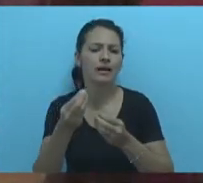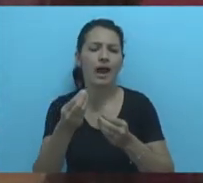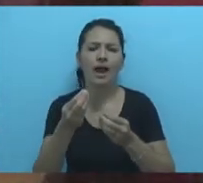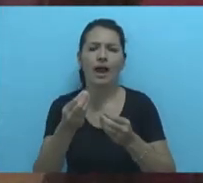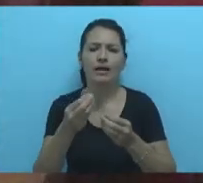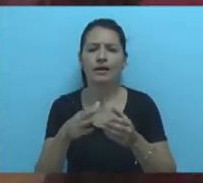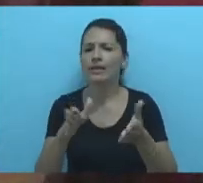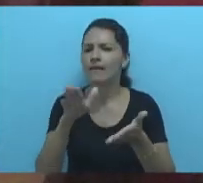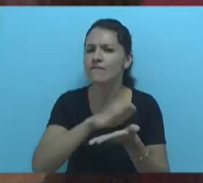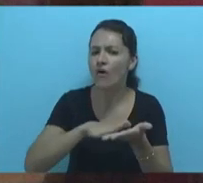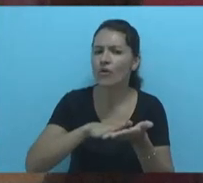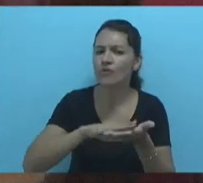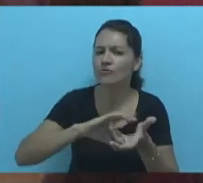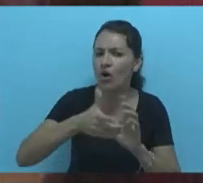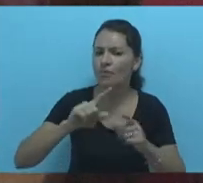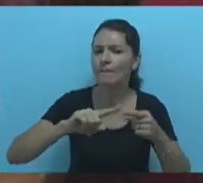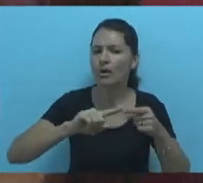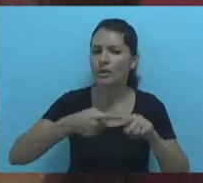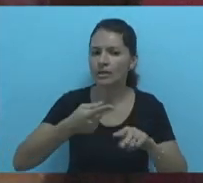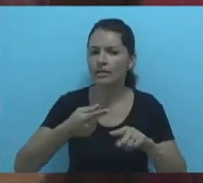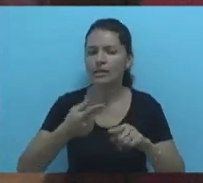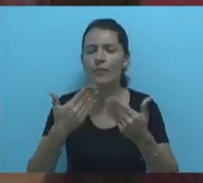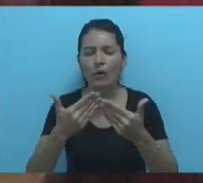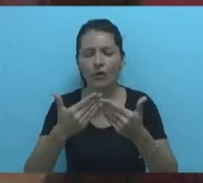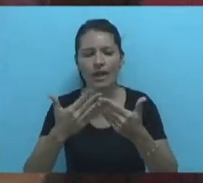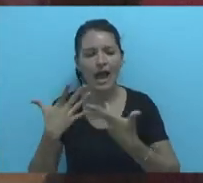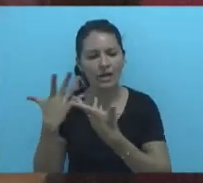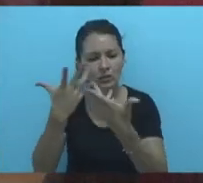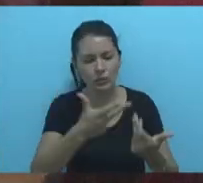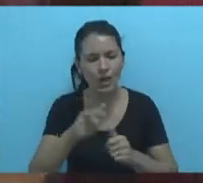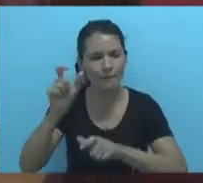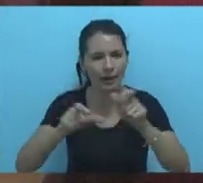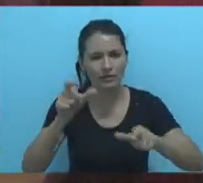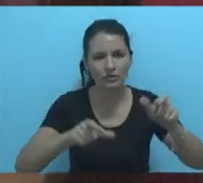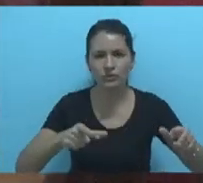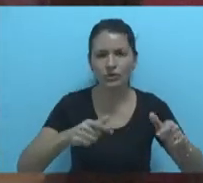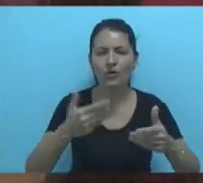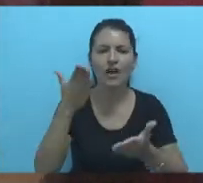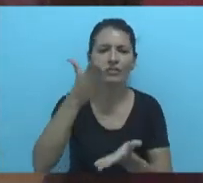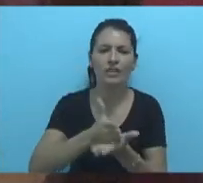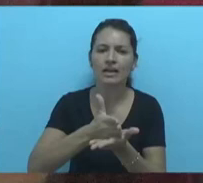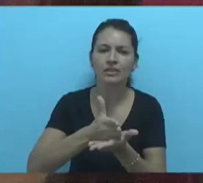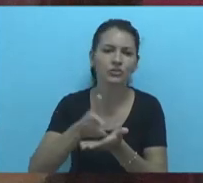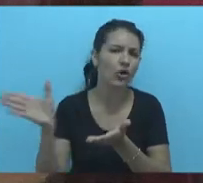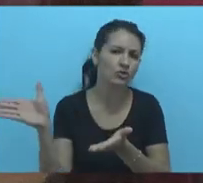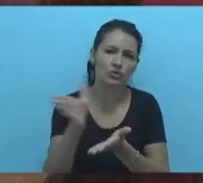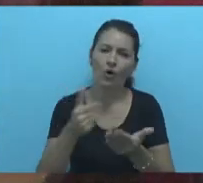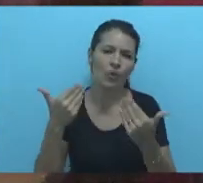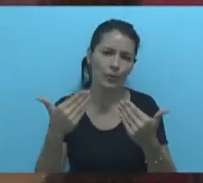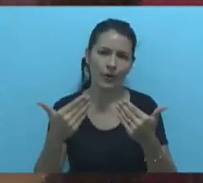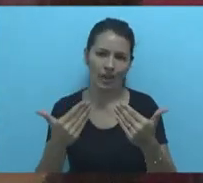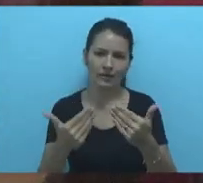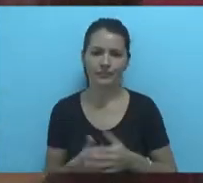político tiene que ver con remover los obstáculos para acceder a todos los derechos. Y bueno, este proyecto